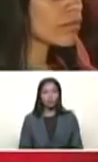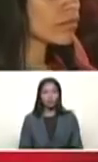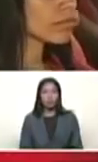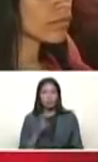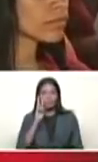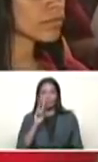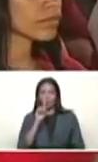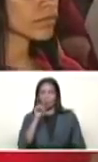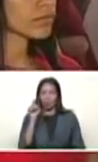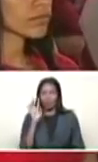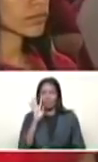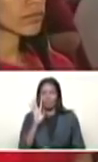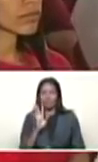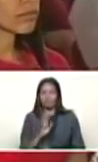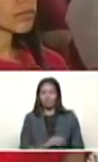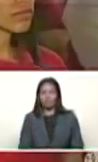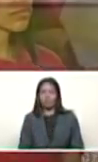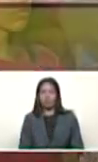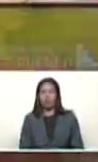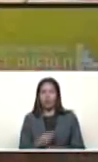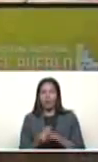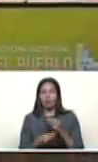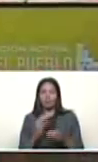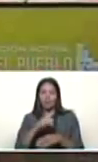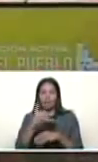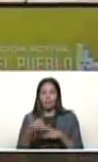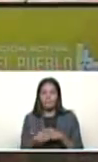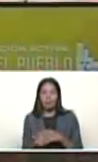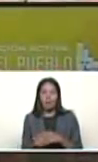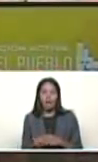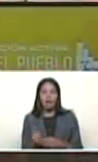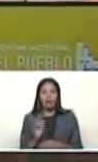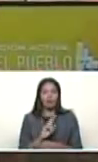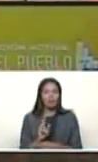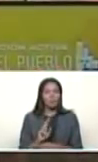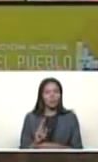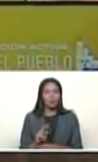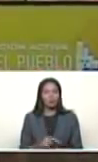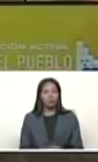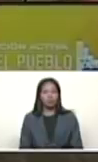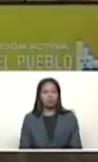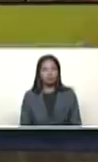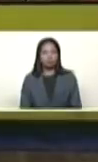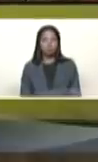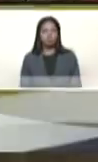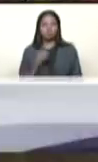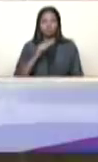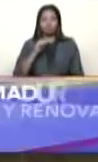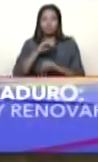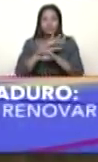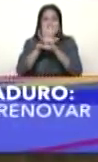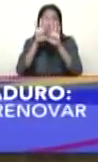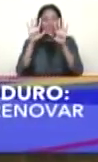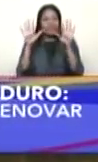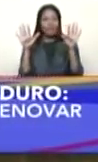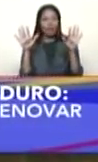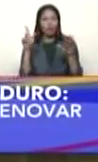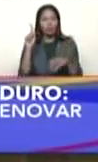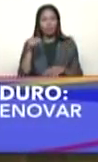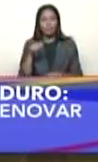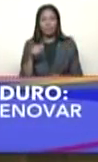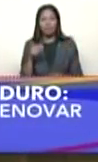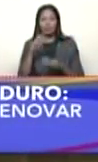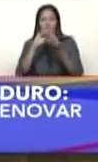Fíjense ustedes, armar bien este plan, pero bien armado. Muy claro, con